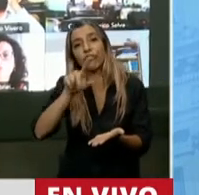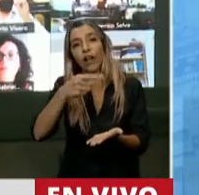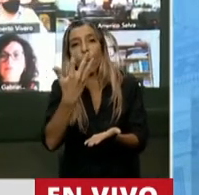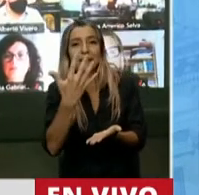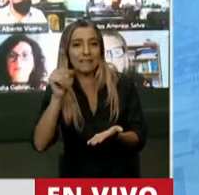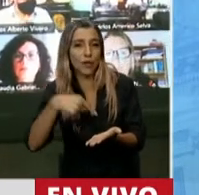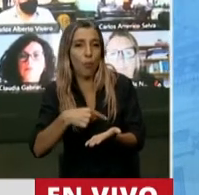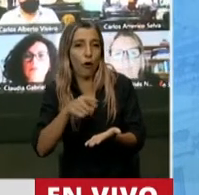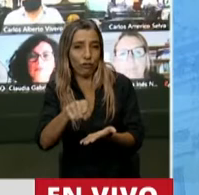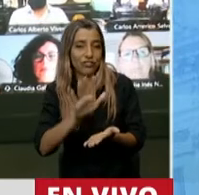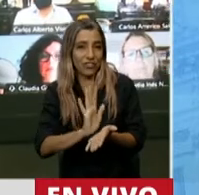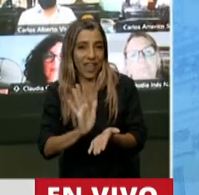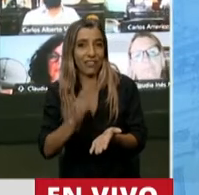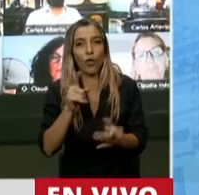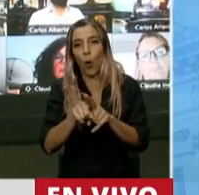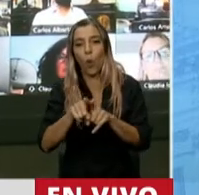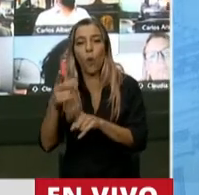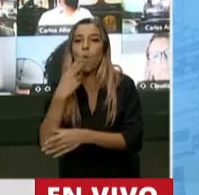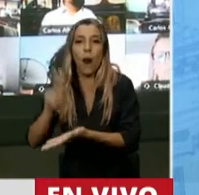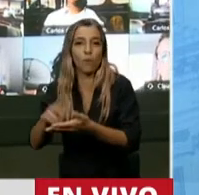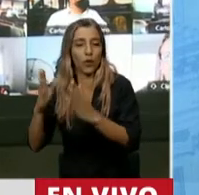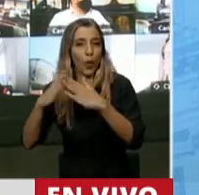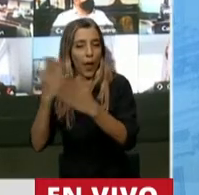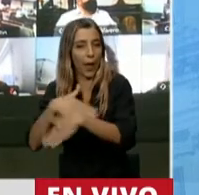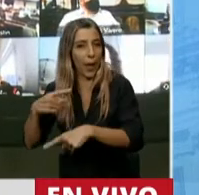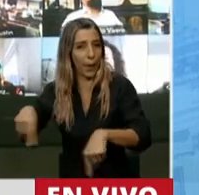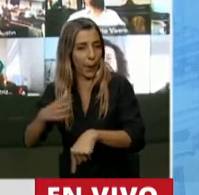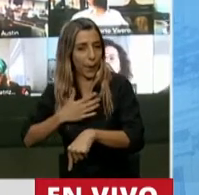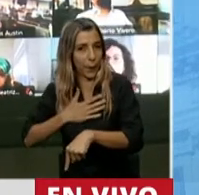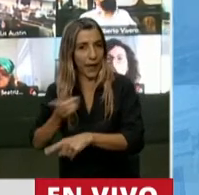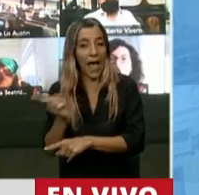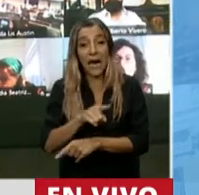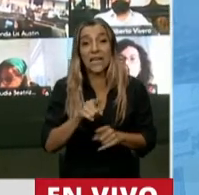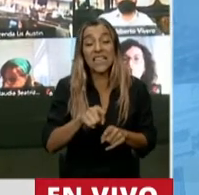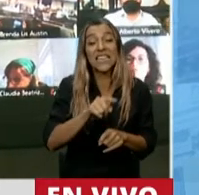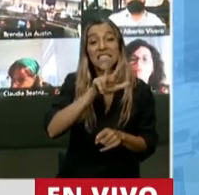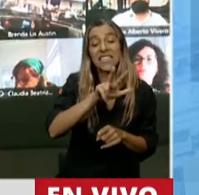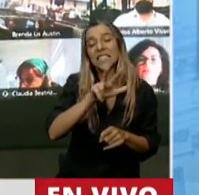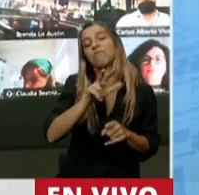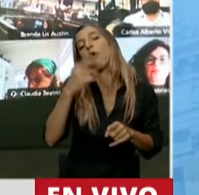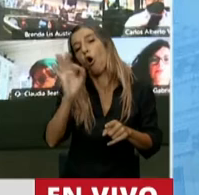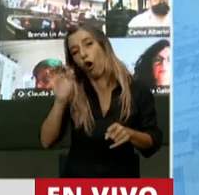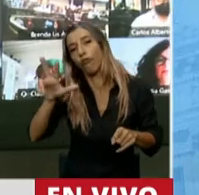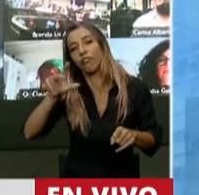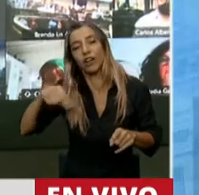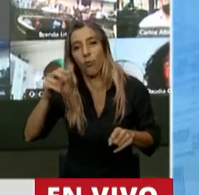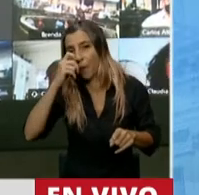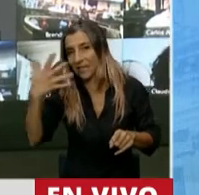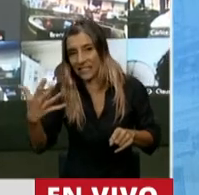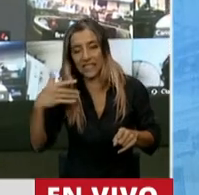caso de bienes que están situados en la Argentina, o del 3 más el 5,25% en el caso del exterior. ¿Saben por